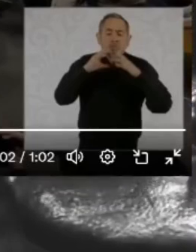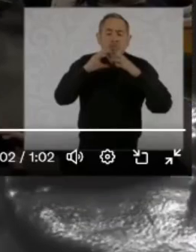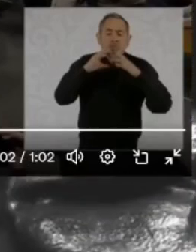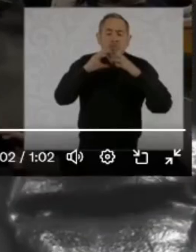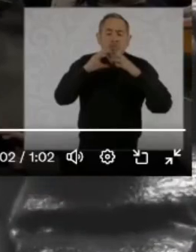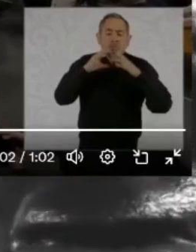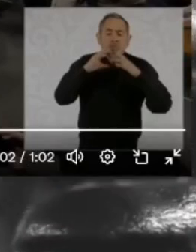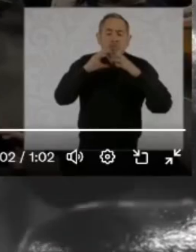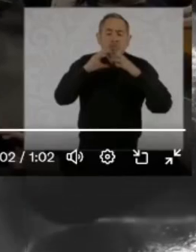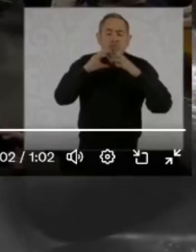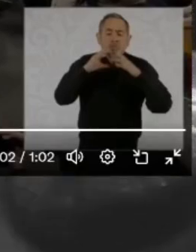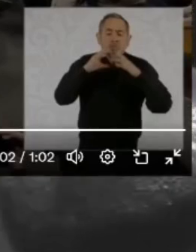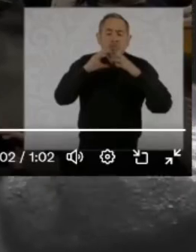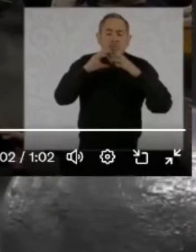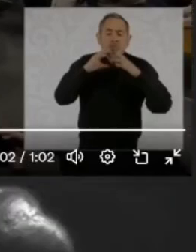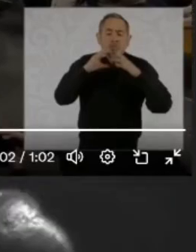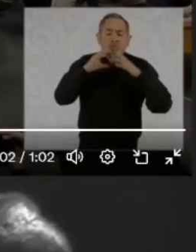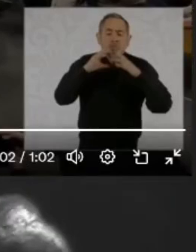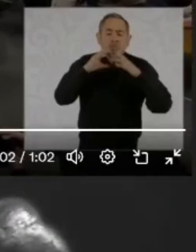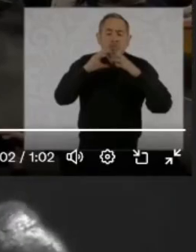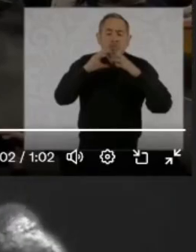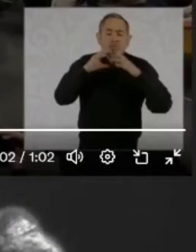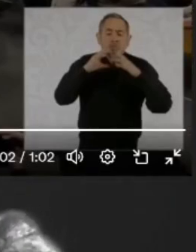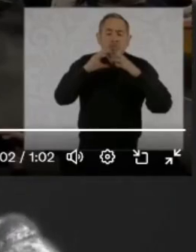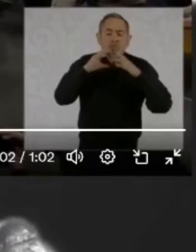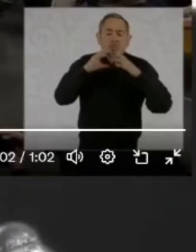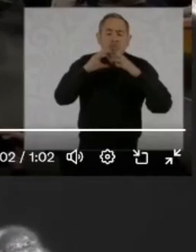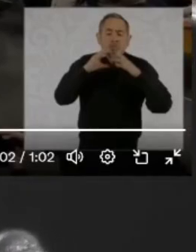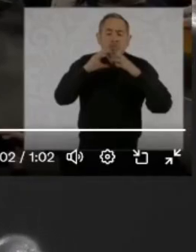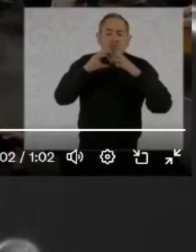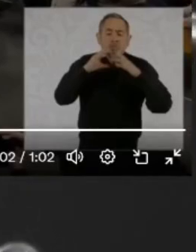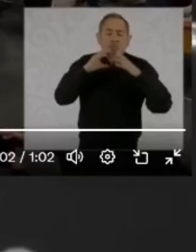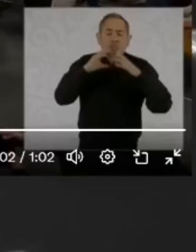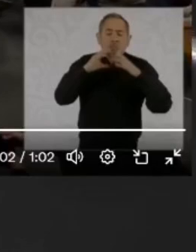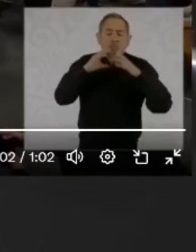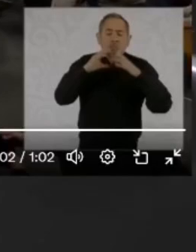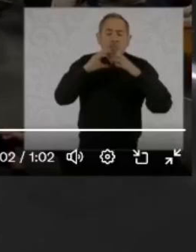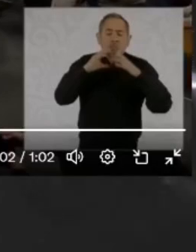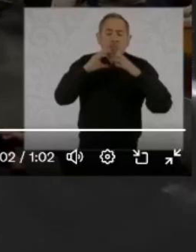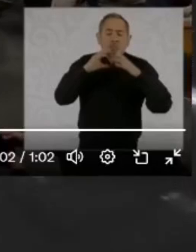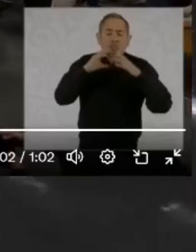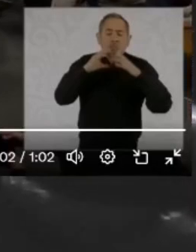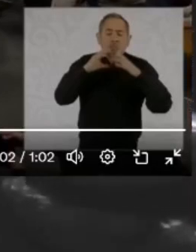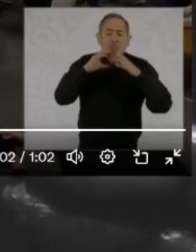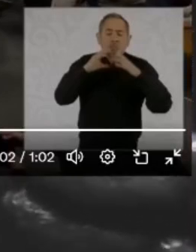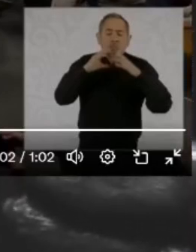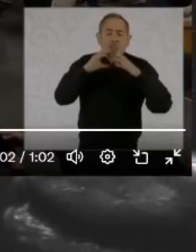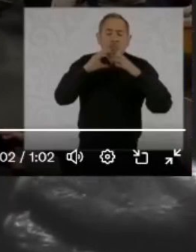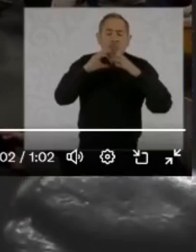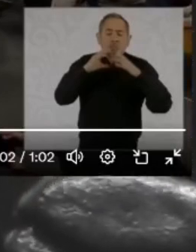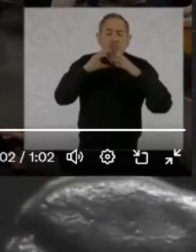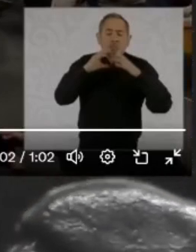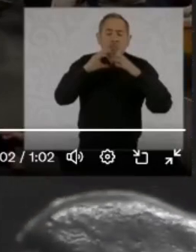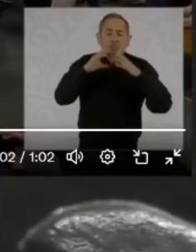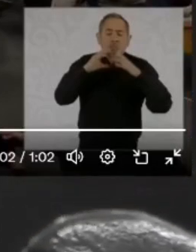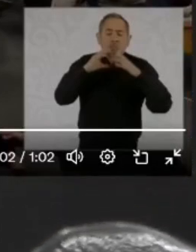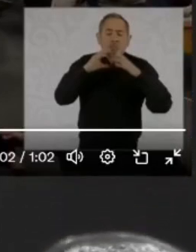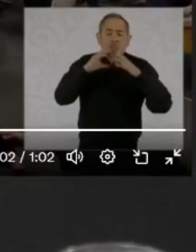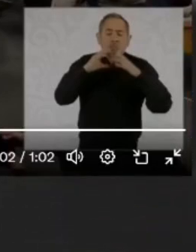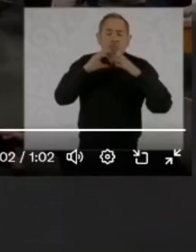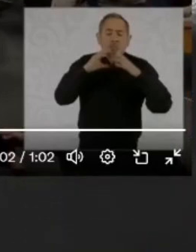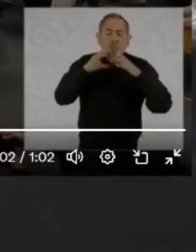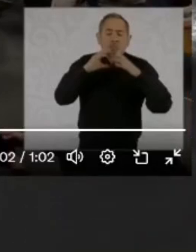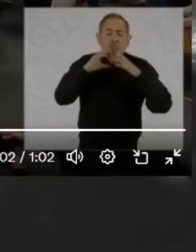calles de ahí y comprábamos nuestro huevo, le decíamos el huevo cagado, porque ahí literalmente cuando te vendían el huevo veías en la parte de atrás cómo tenían